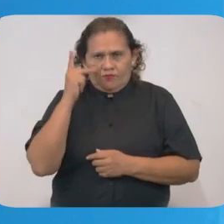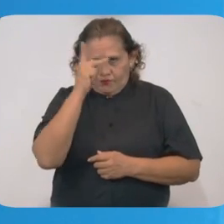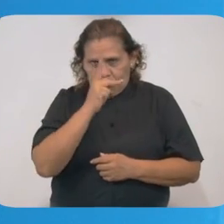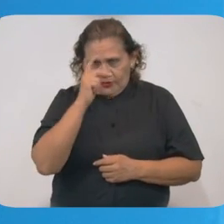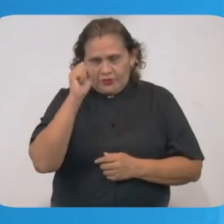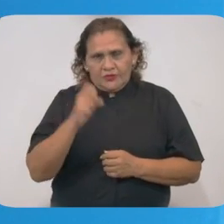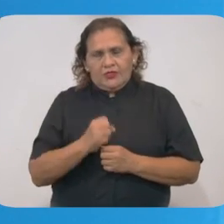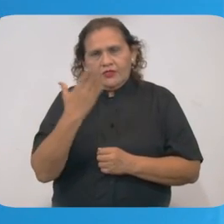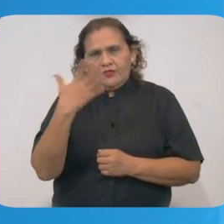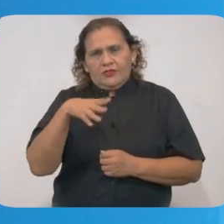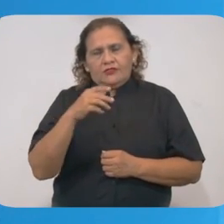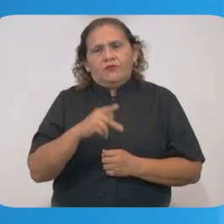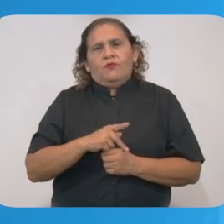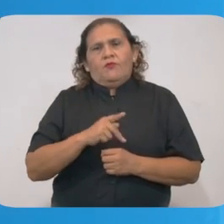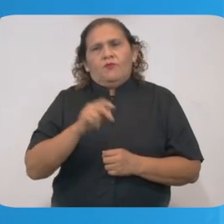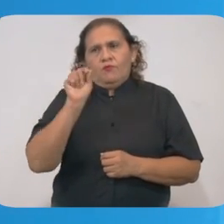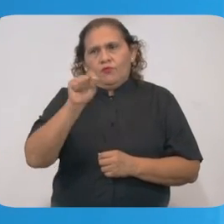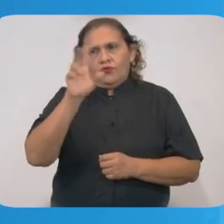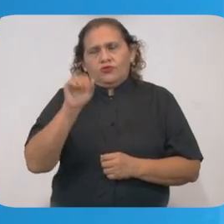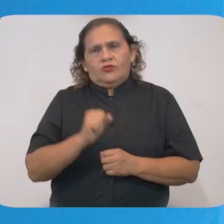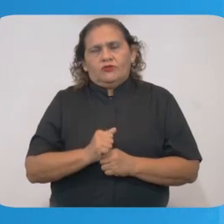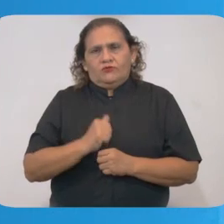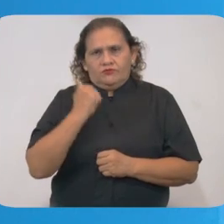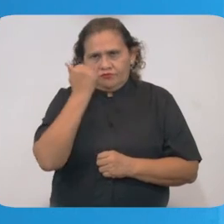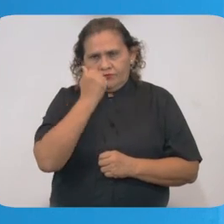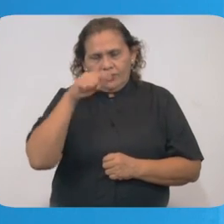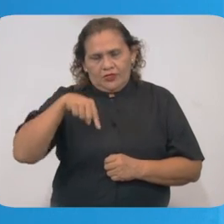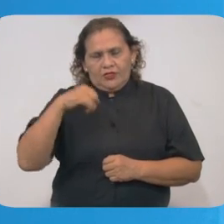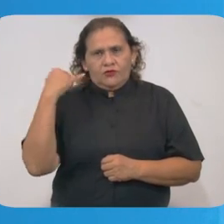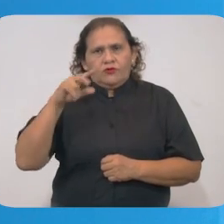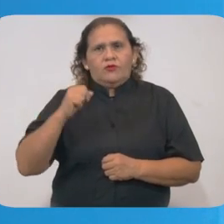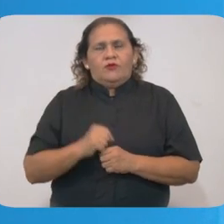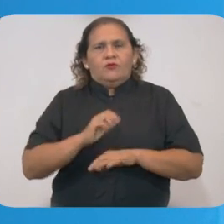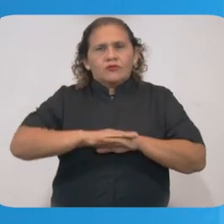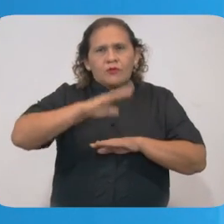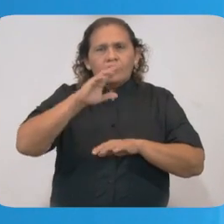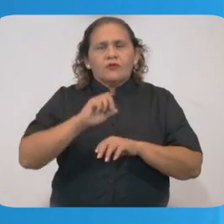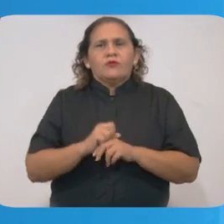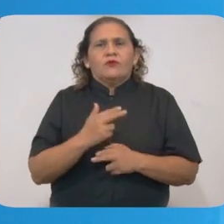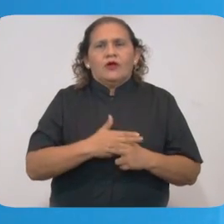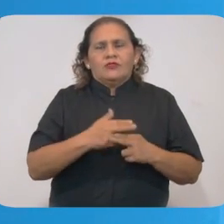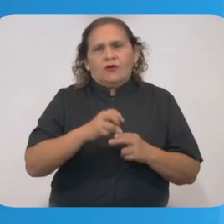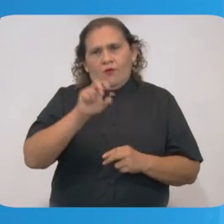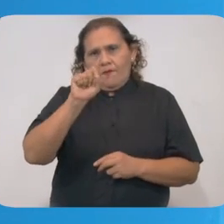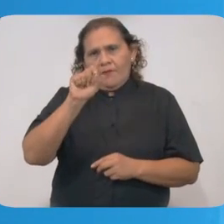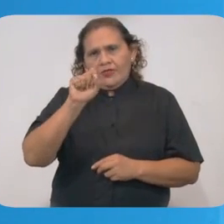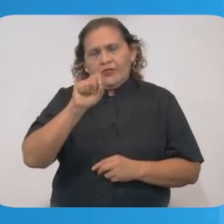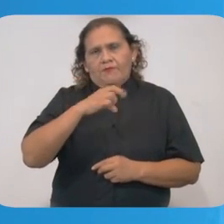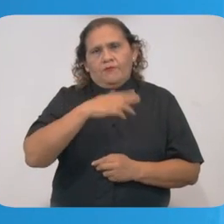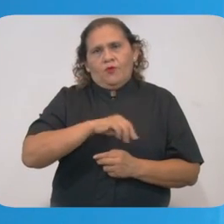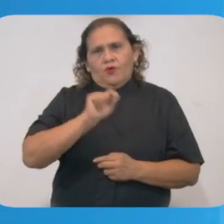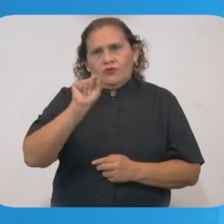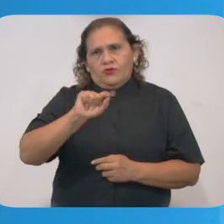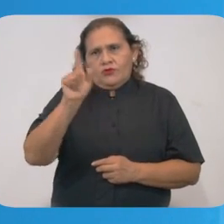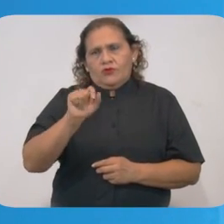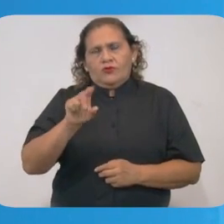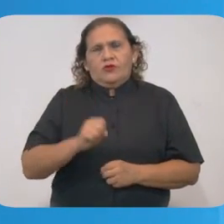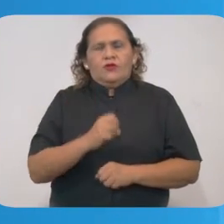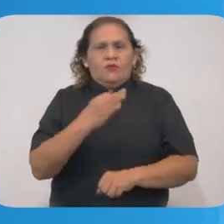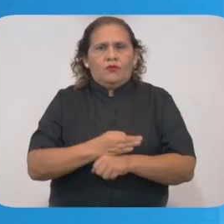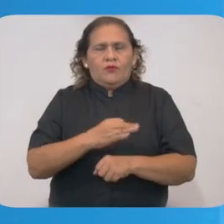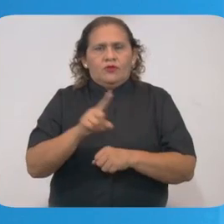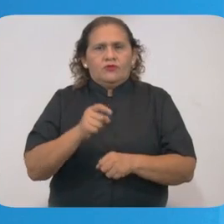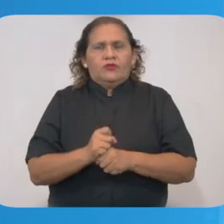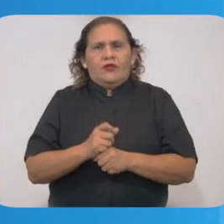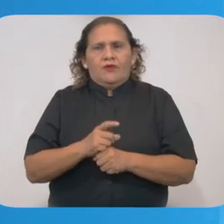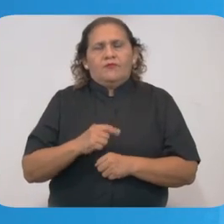10% de los pacientes sintomáticos sospechosos y en Yucatán hemos duplicado ese porcentaje hasta un 20%. Este aumento de número de